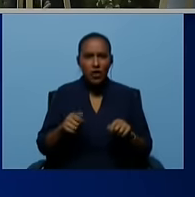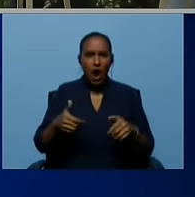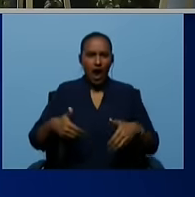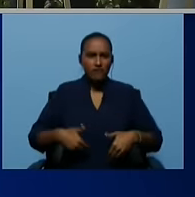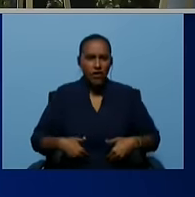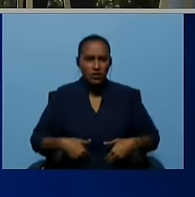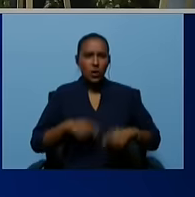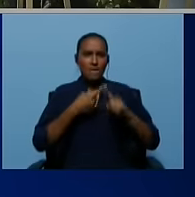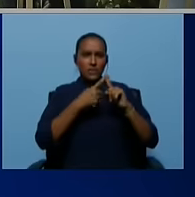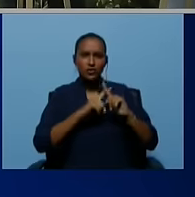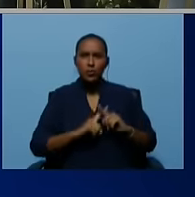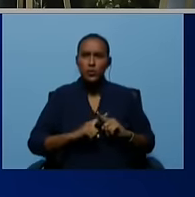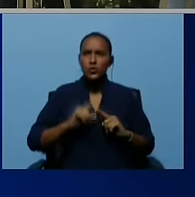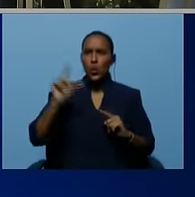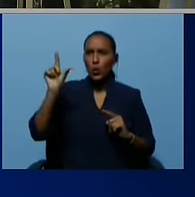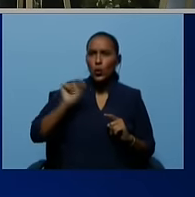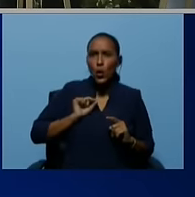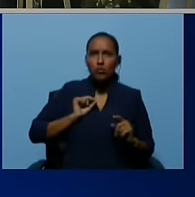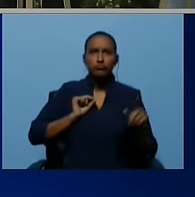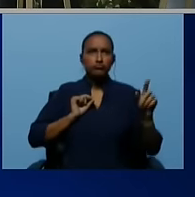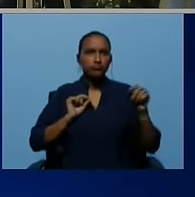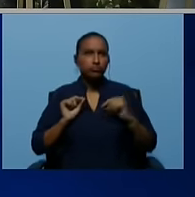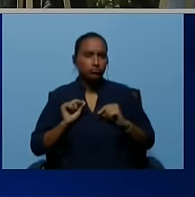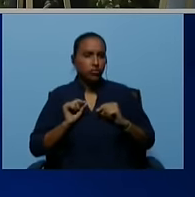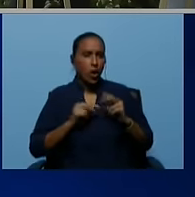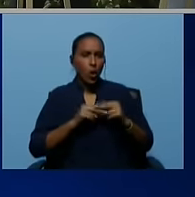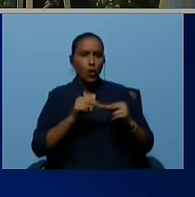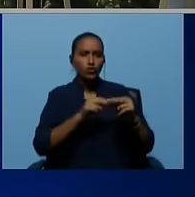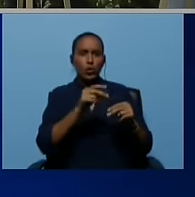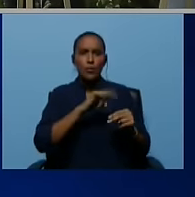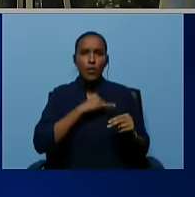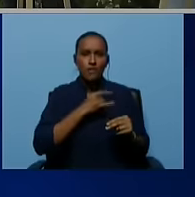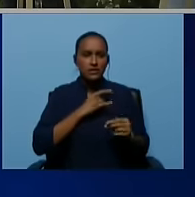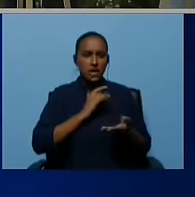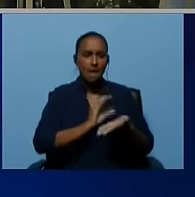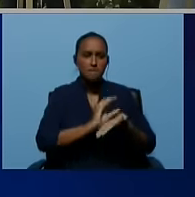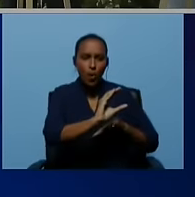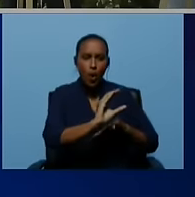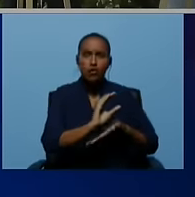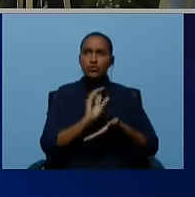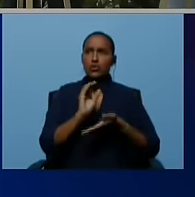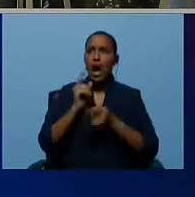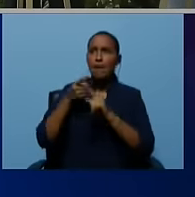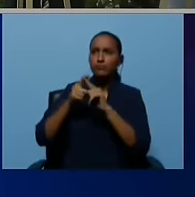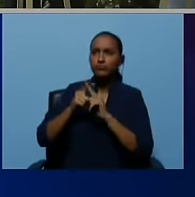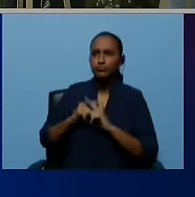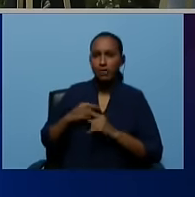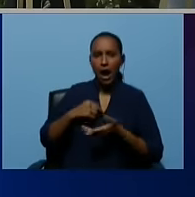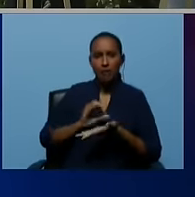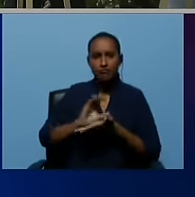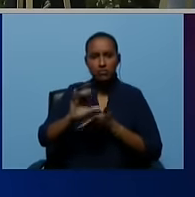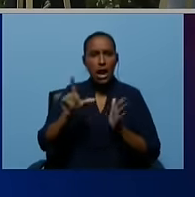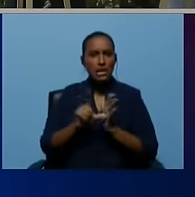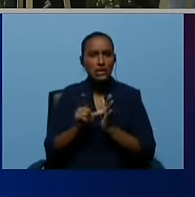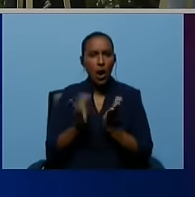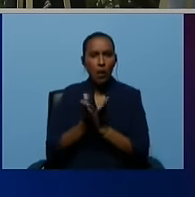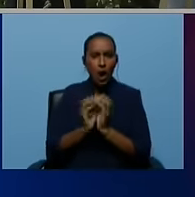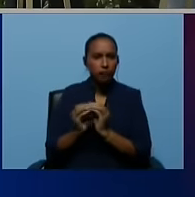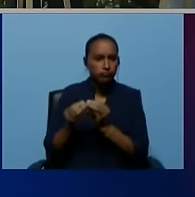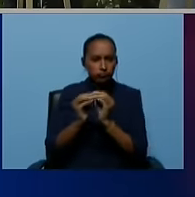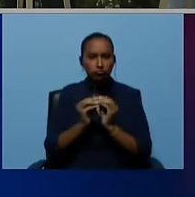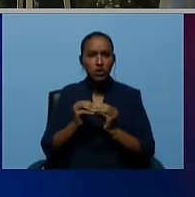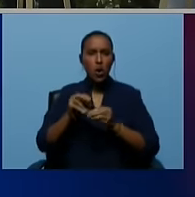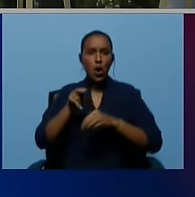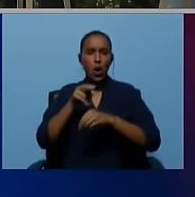pariendo recursos, y consigo un recursito aquí, construimos una universidad. Consigo otro recurso aquí, recuperamos liceos, escuelas,